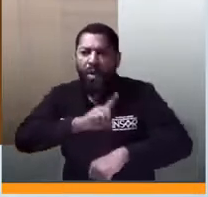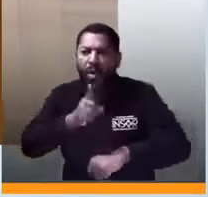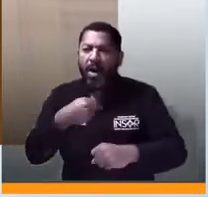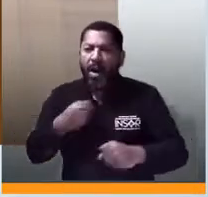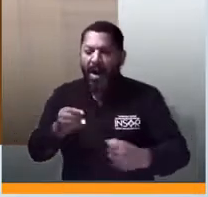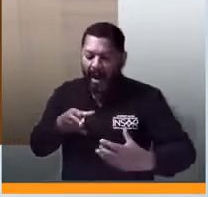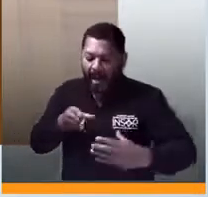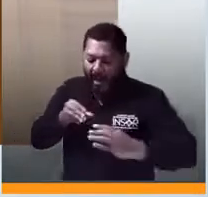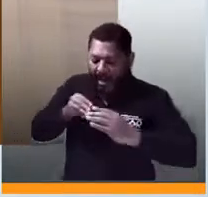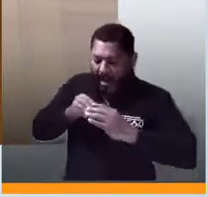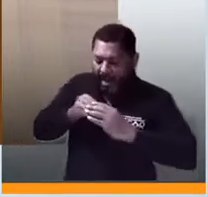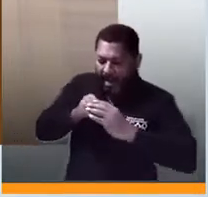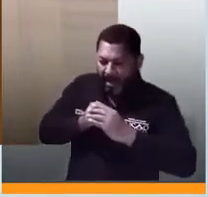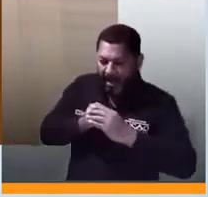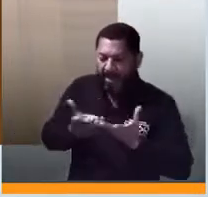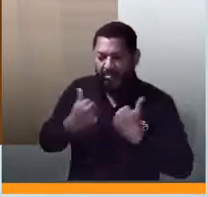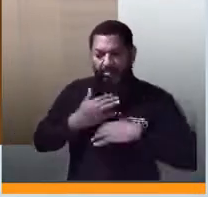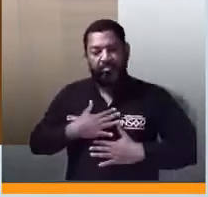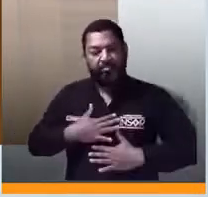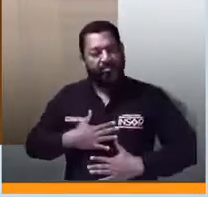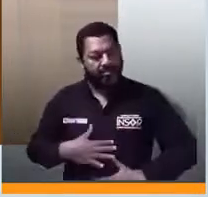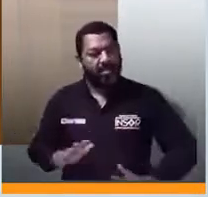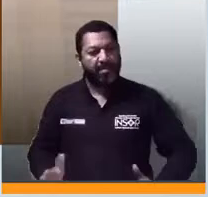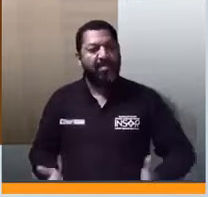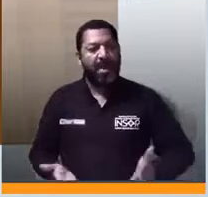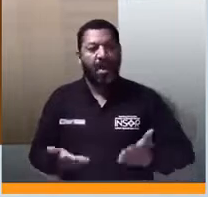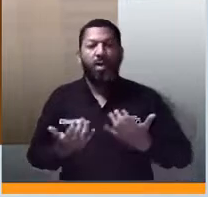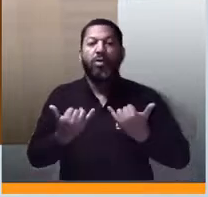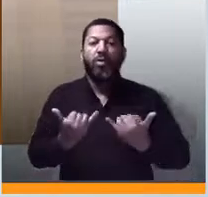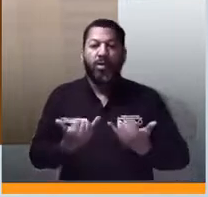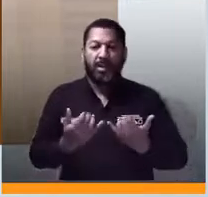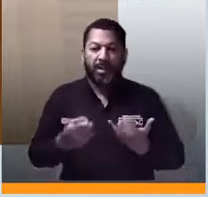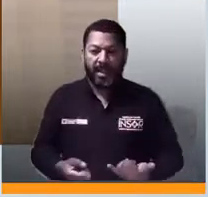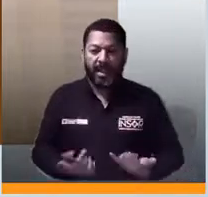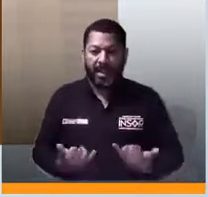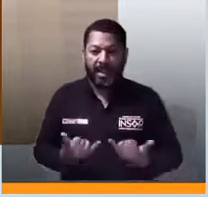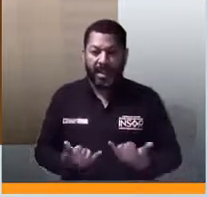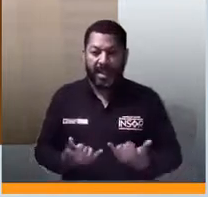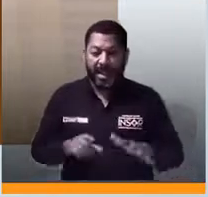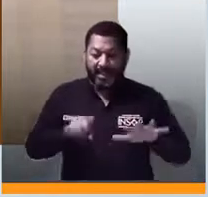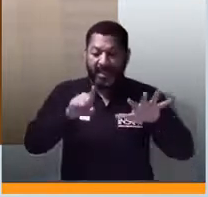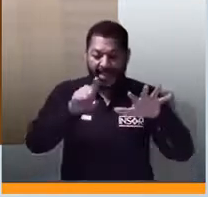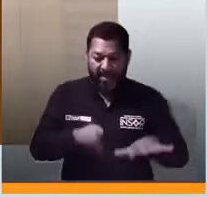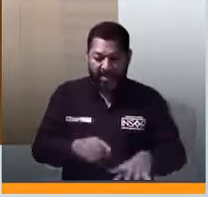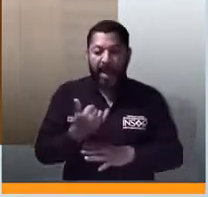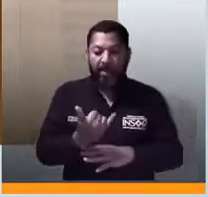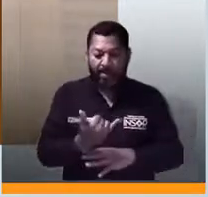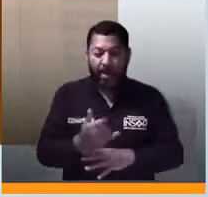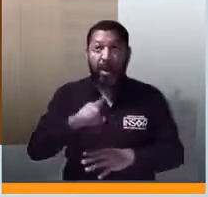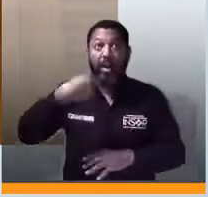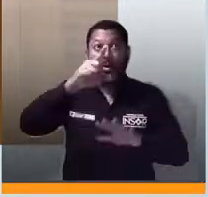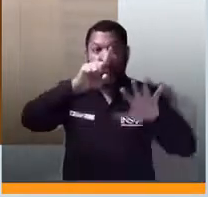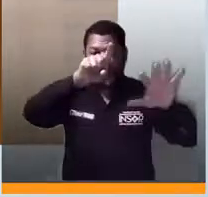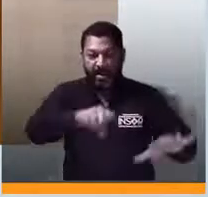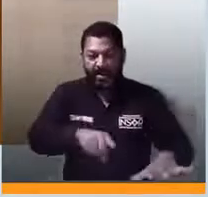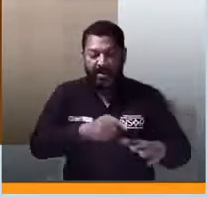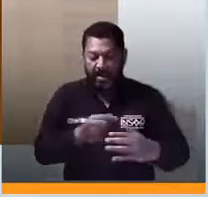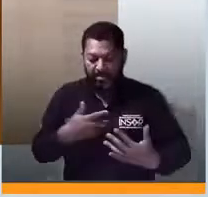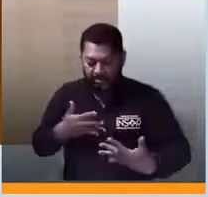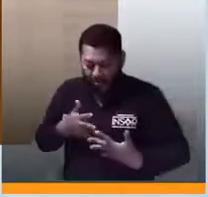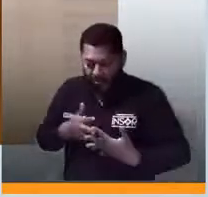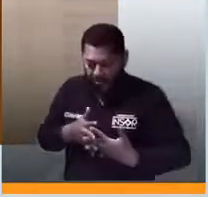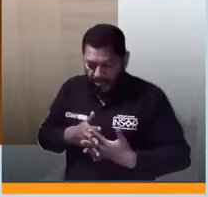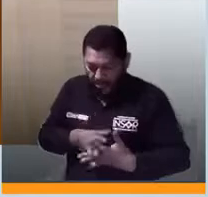adaptación mucho mejor a lo largo de este semestre, del próximo, e ir